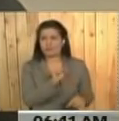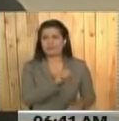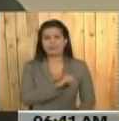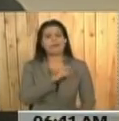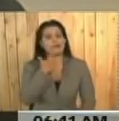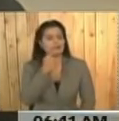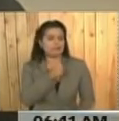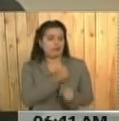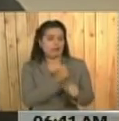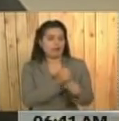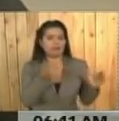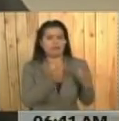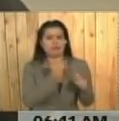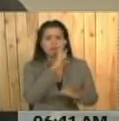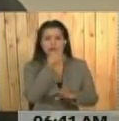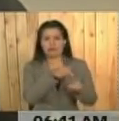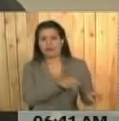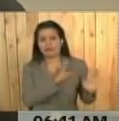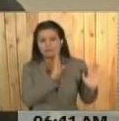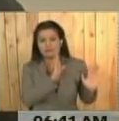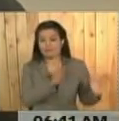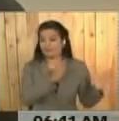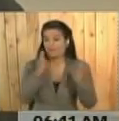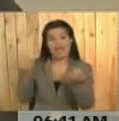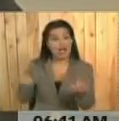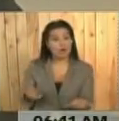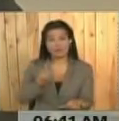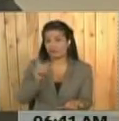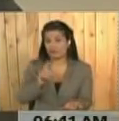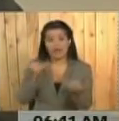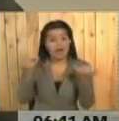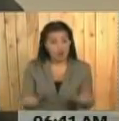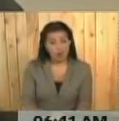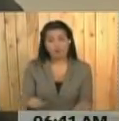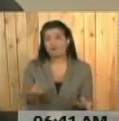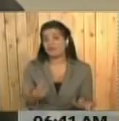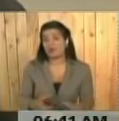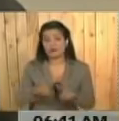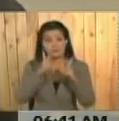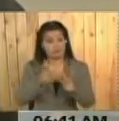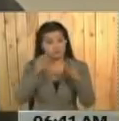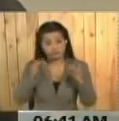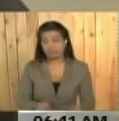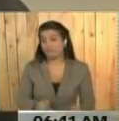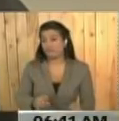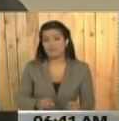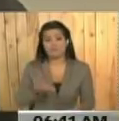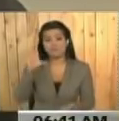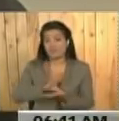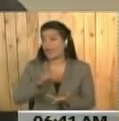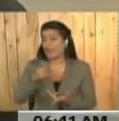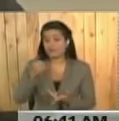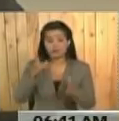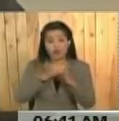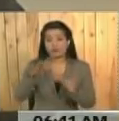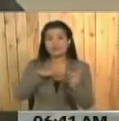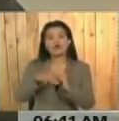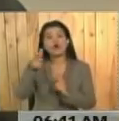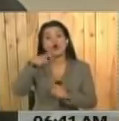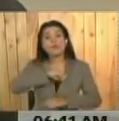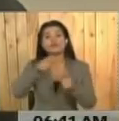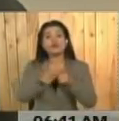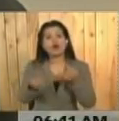estaba trabajando la asamblea nacional se ha convertido en un centro de extorsión abiertamente un centro de extorsión desde la comisión de contraloría de la